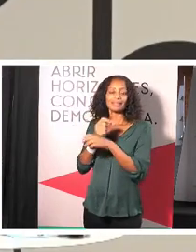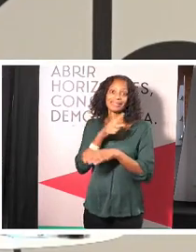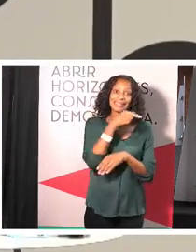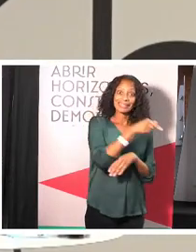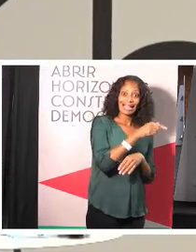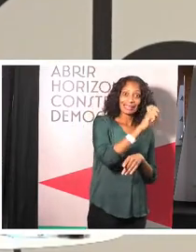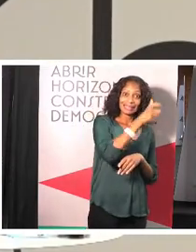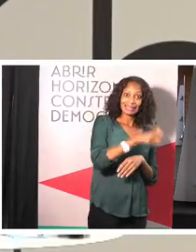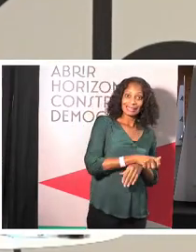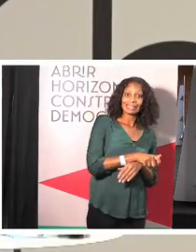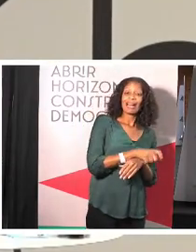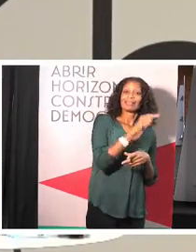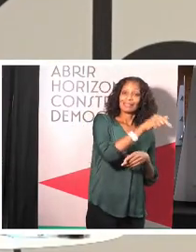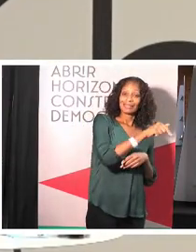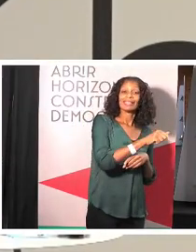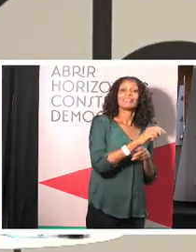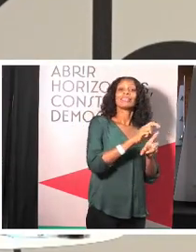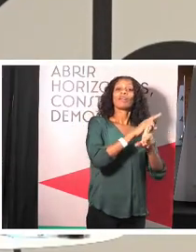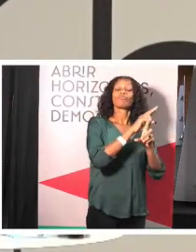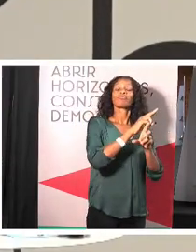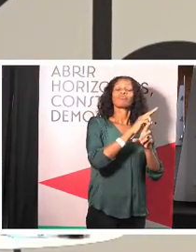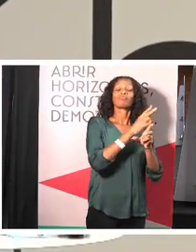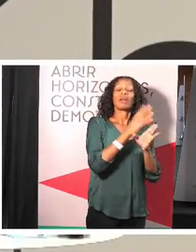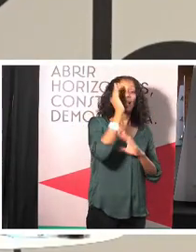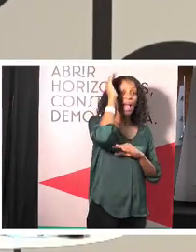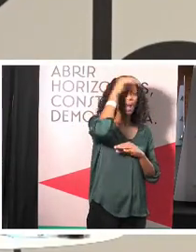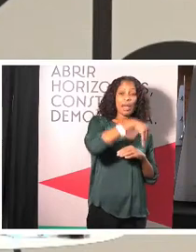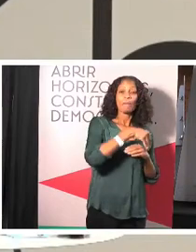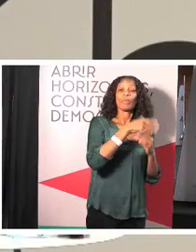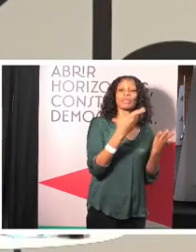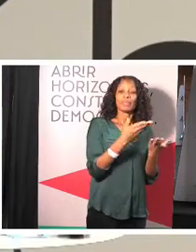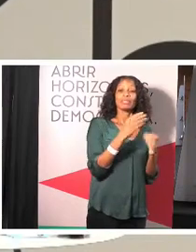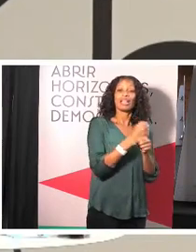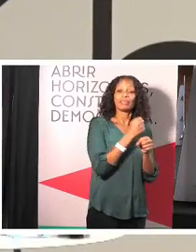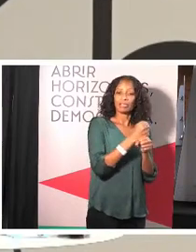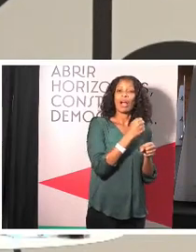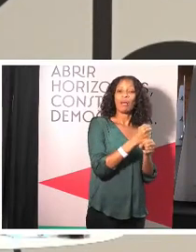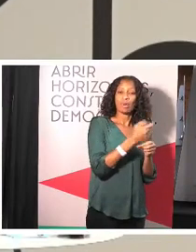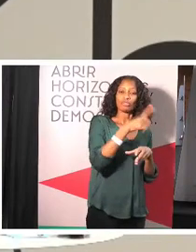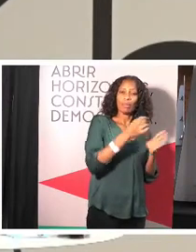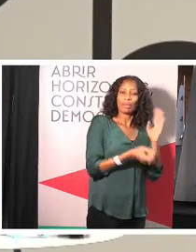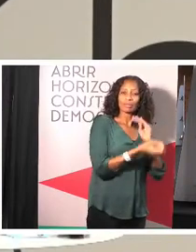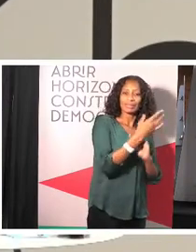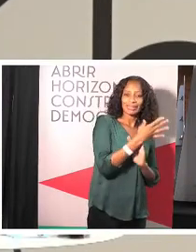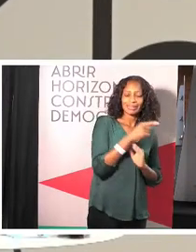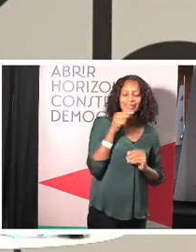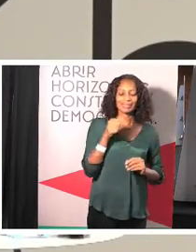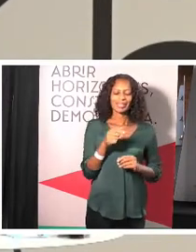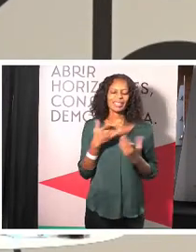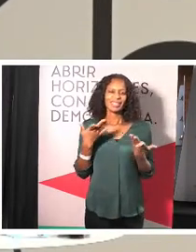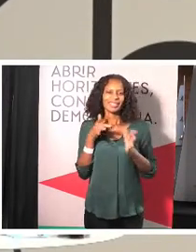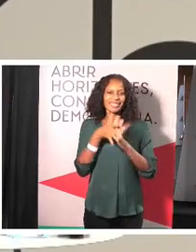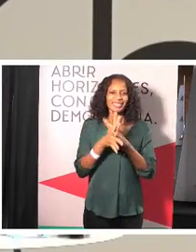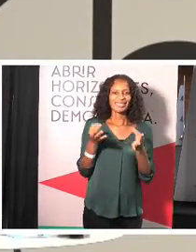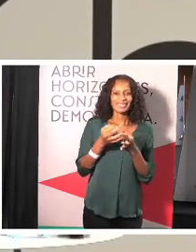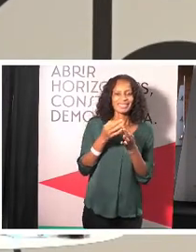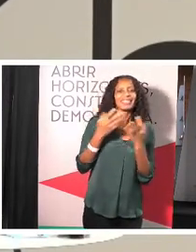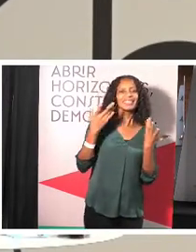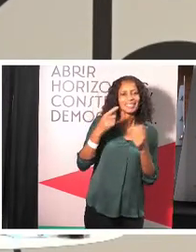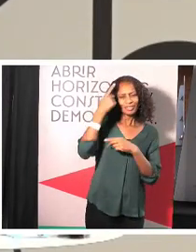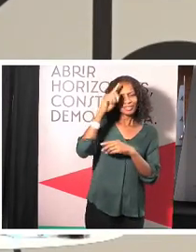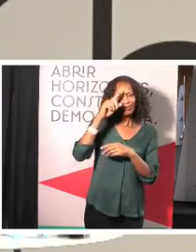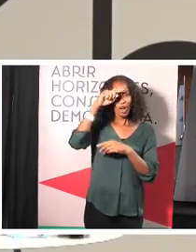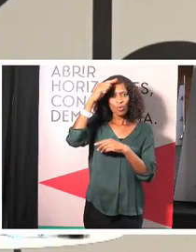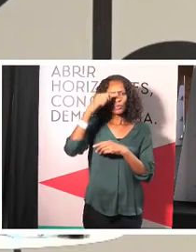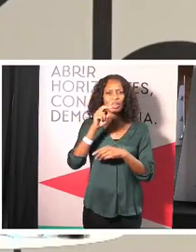trabajo. Frente a esto, ¿qué es lo que supone la cultura uberizada o la uberización? Además de ser